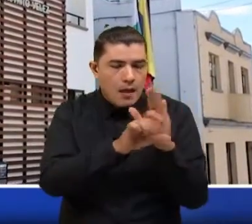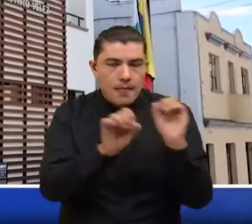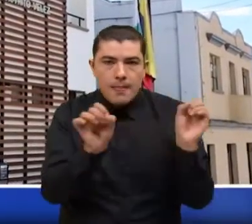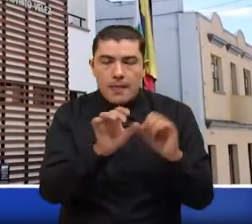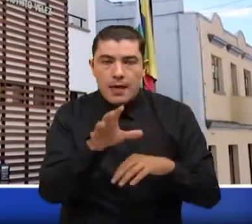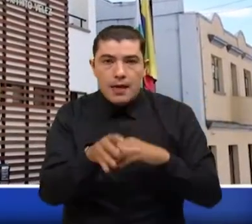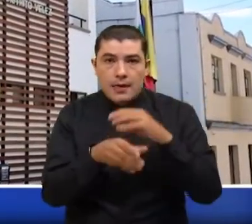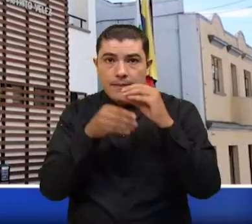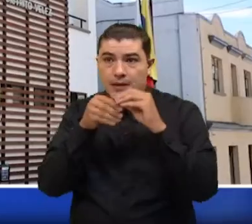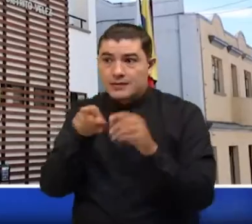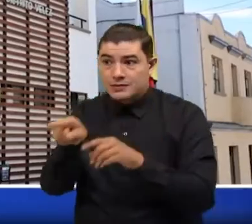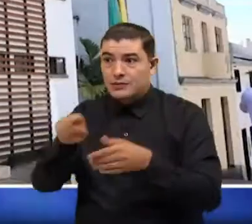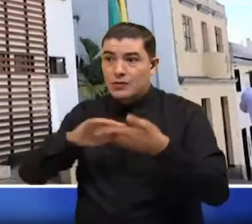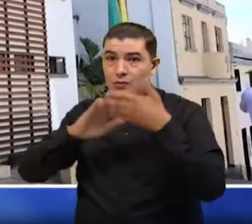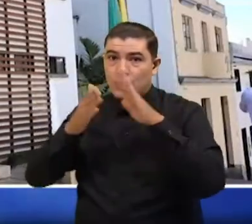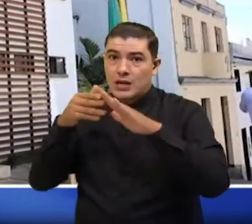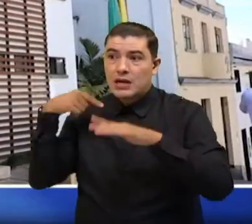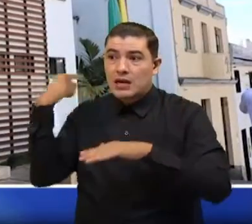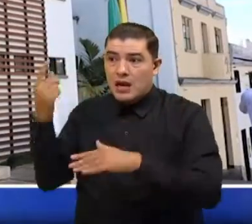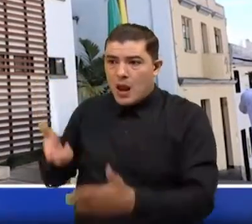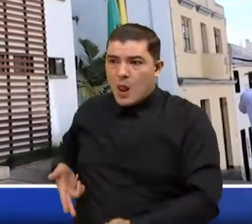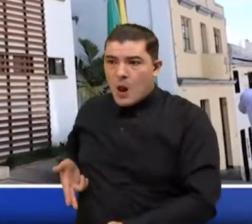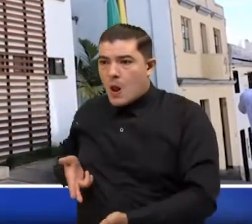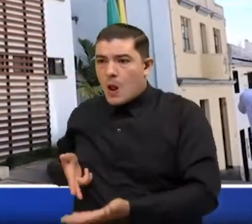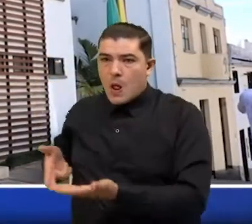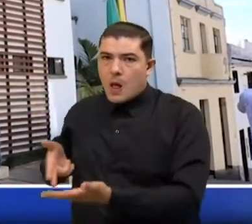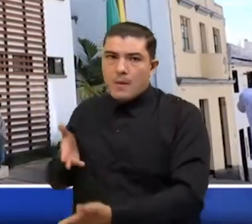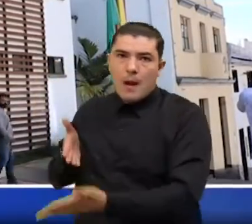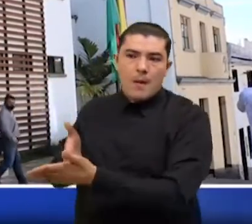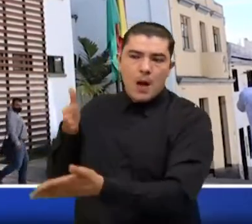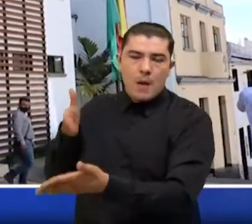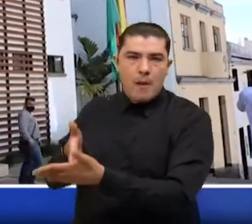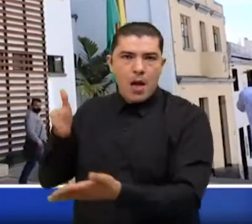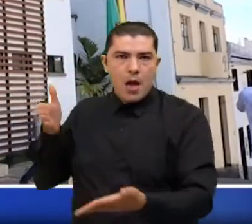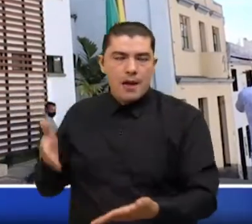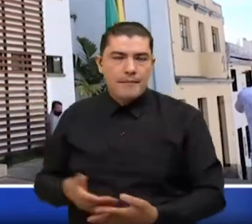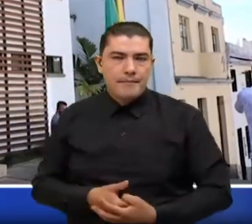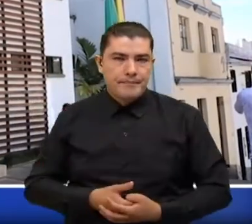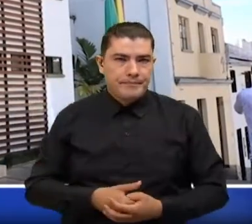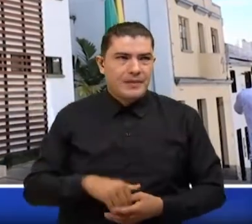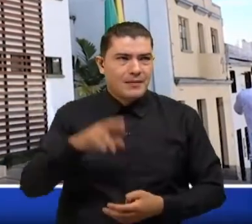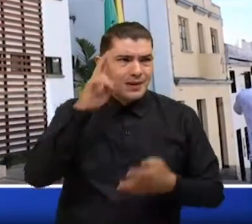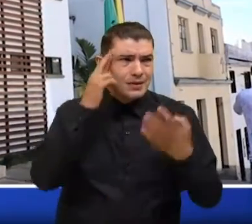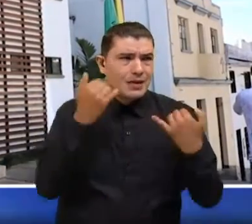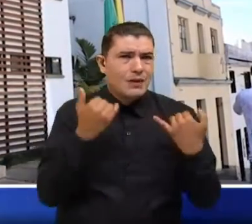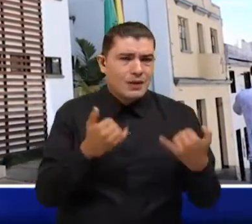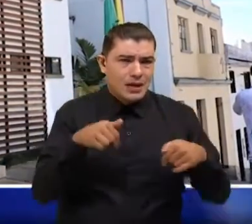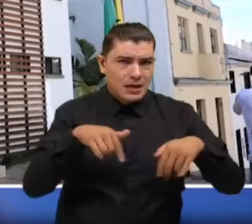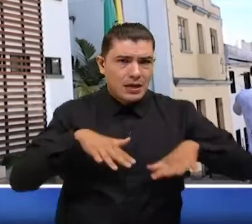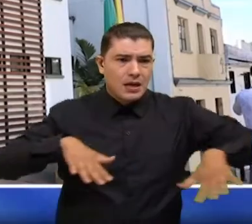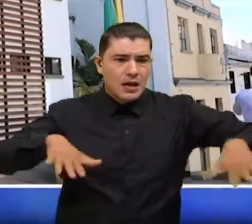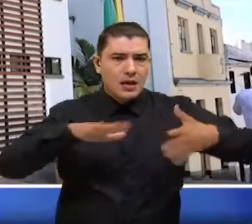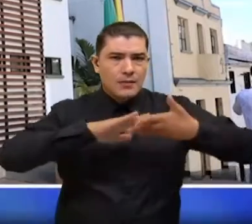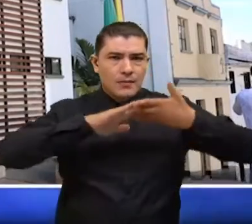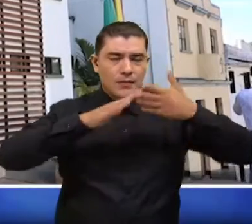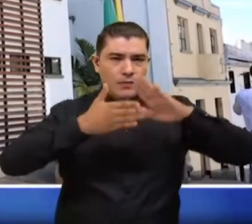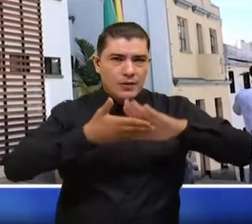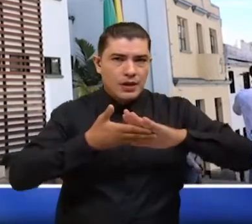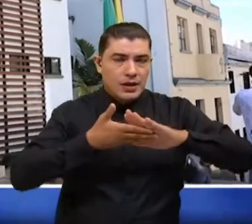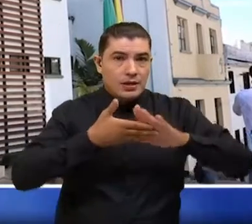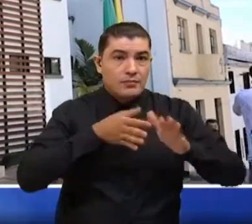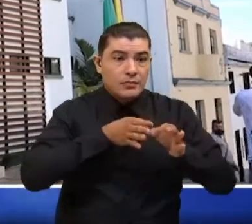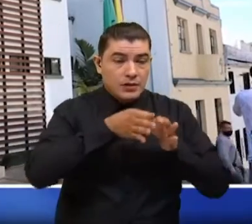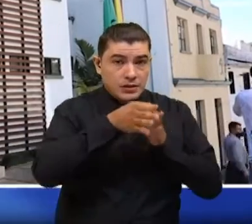algunos integrantes de la comunidad. En este caso, en todos los municipios se han logrado desplegar actividades operativas en las cuales